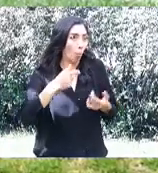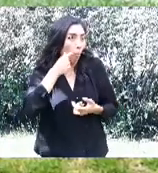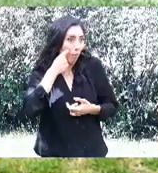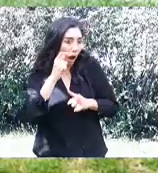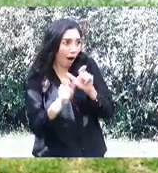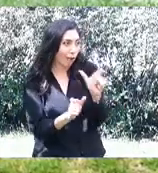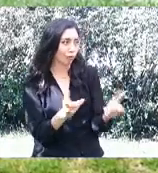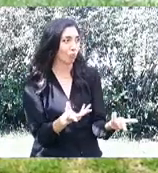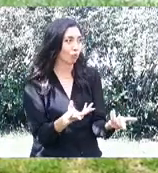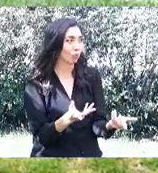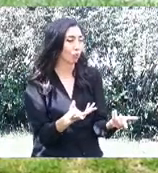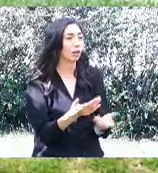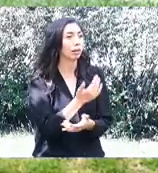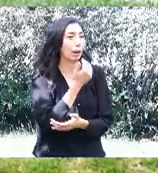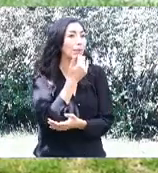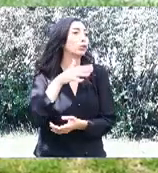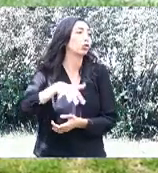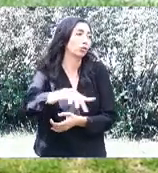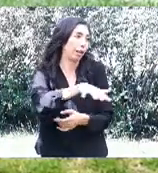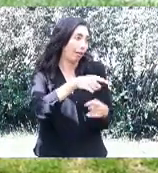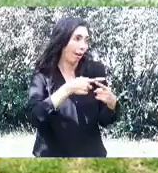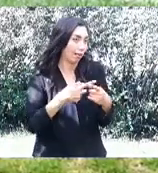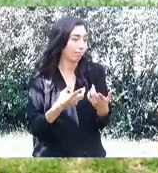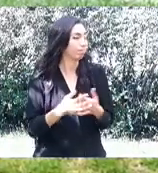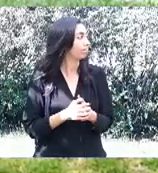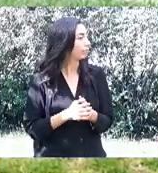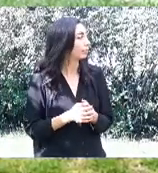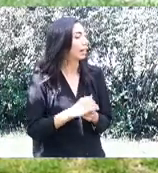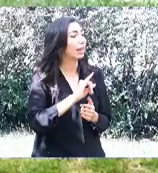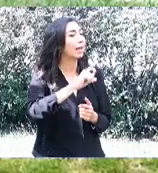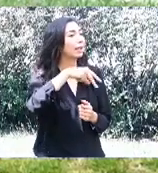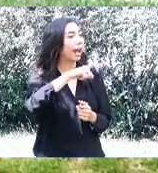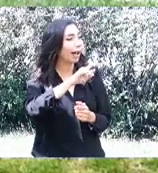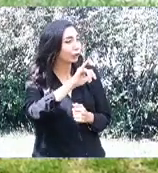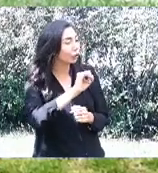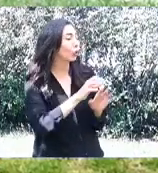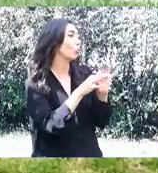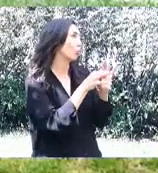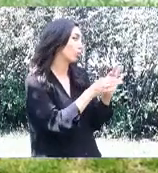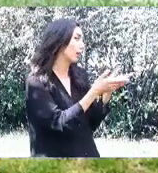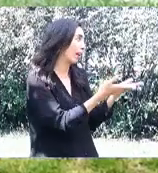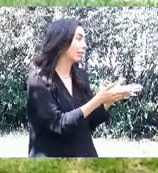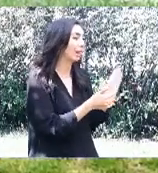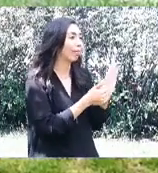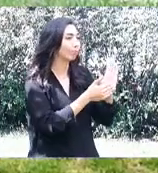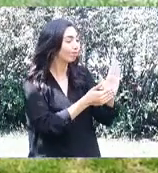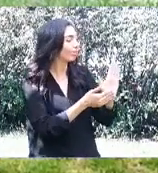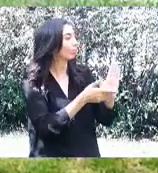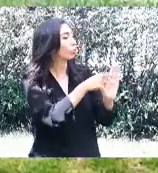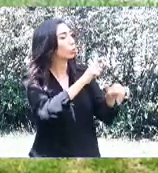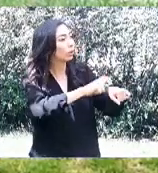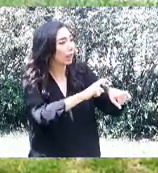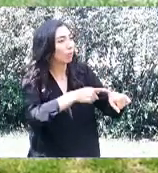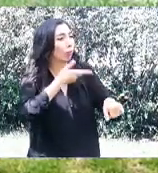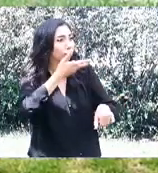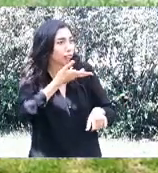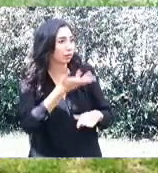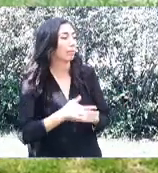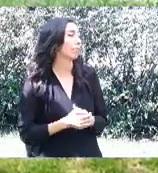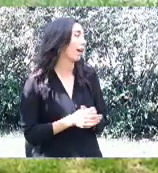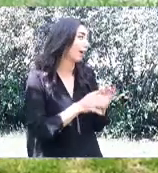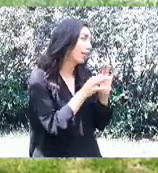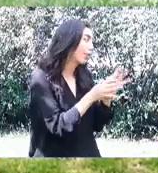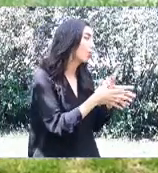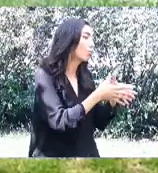humanos como personas del día de hoy sino que también como sociedad Así que Ignacio Muchísimas gracias por por tu presencia por tu tiempo acá eh Te